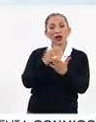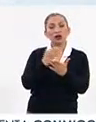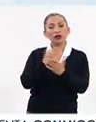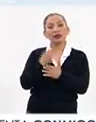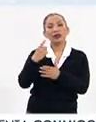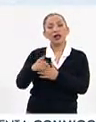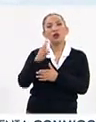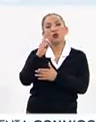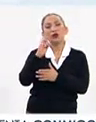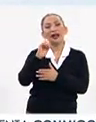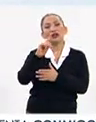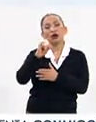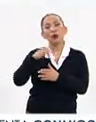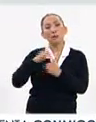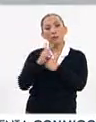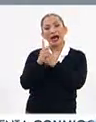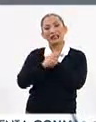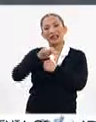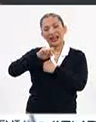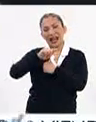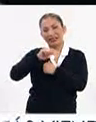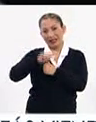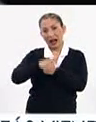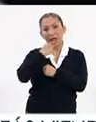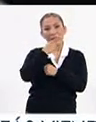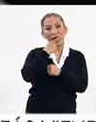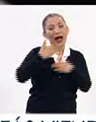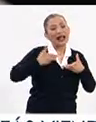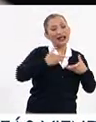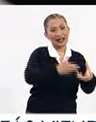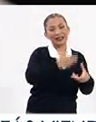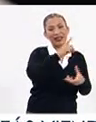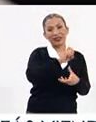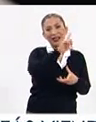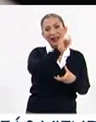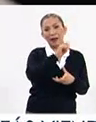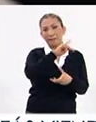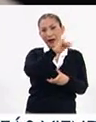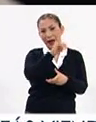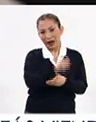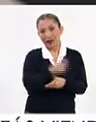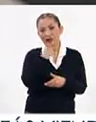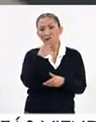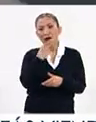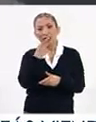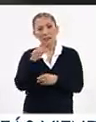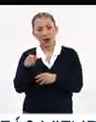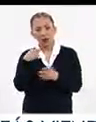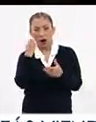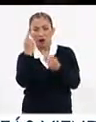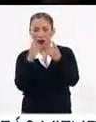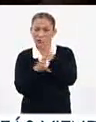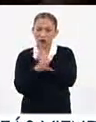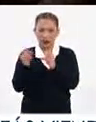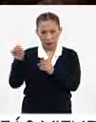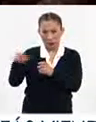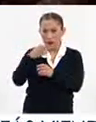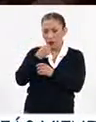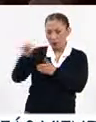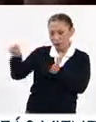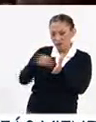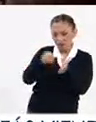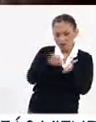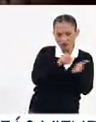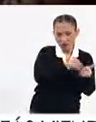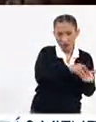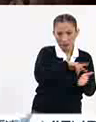país natal. Habla mucho de la calle de la Paja y hablan muchas cosas que yo cito allí, ¿no?